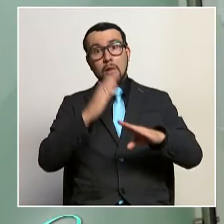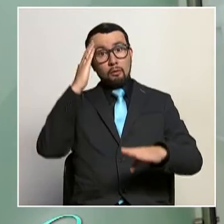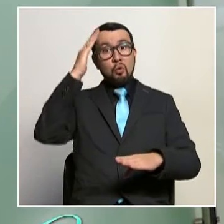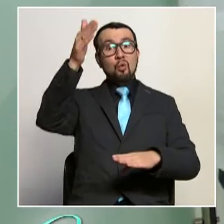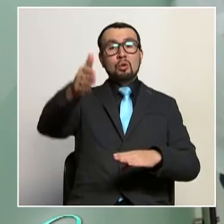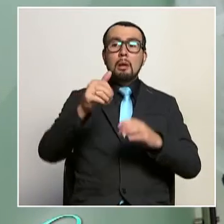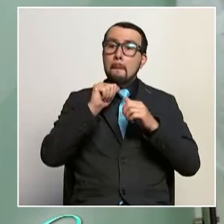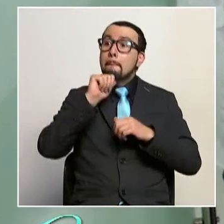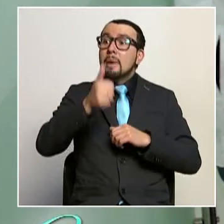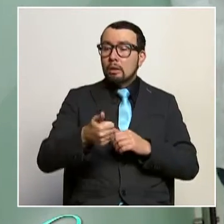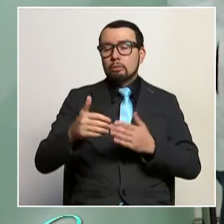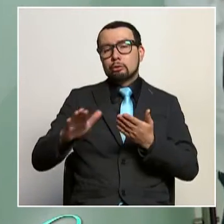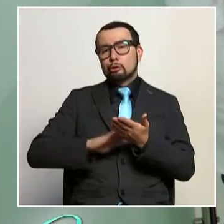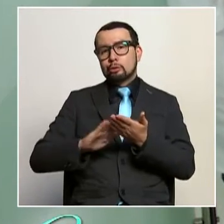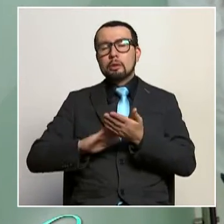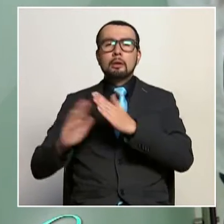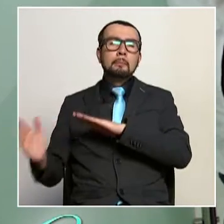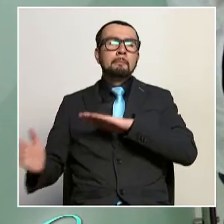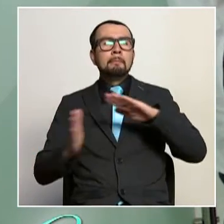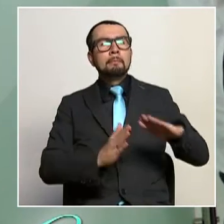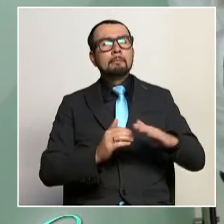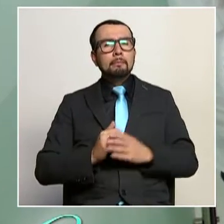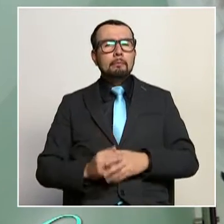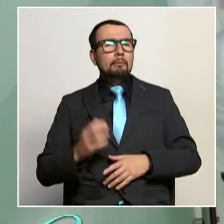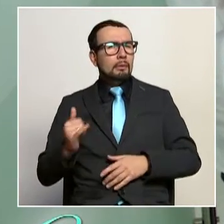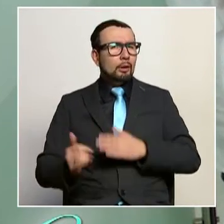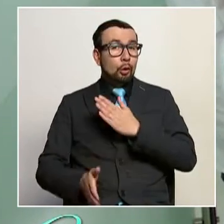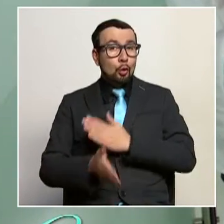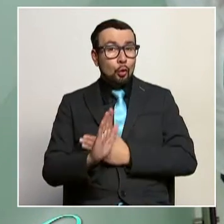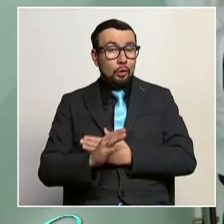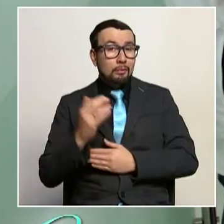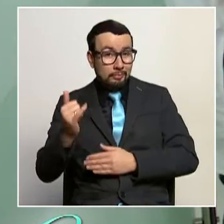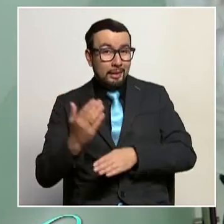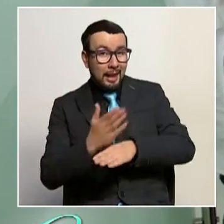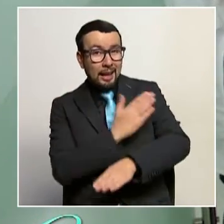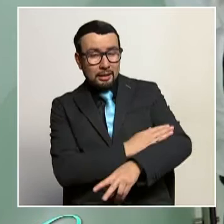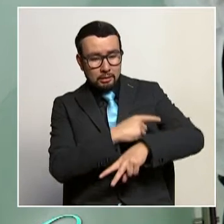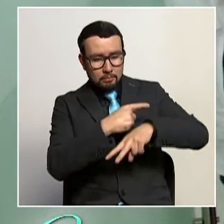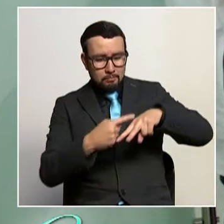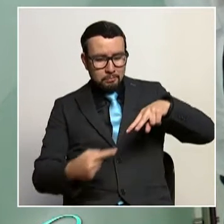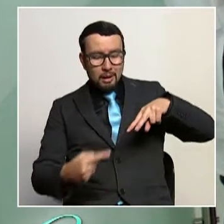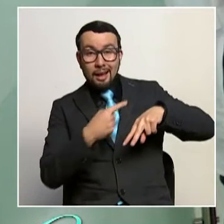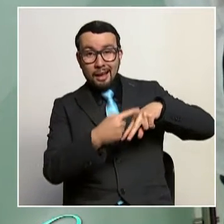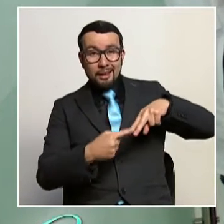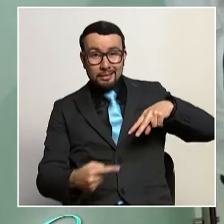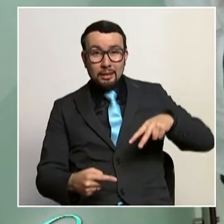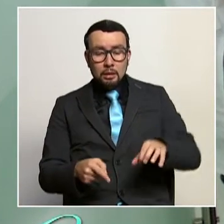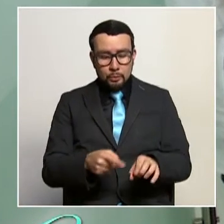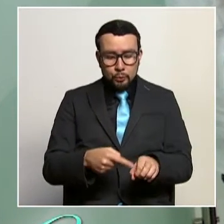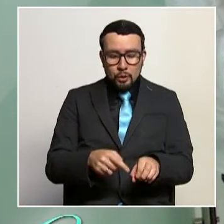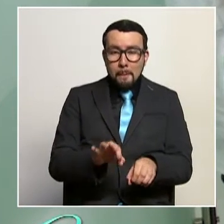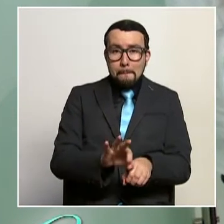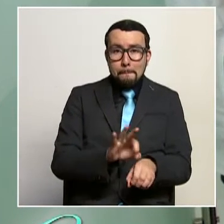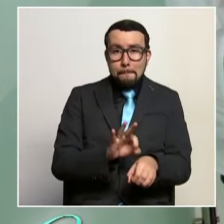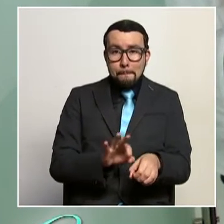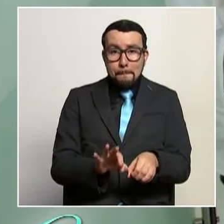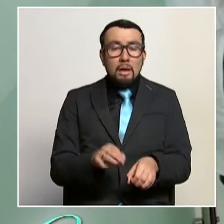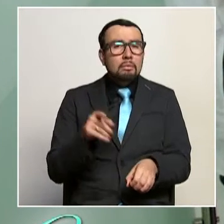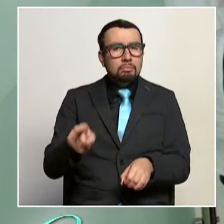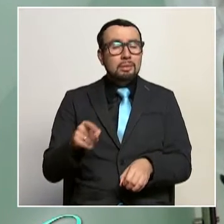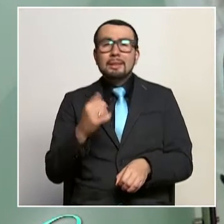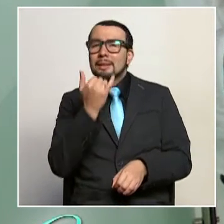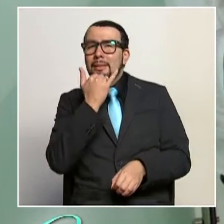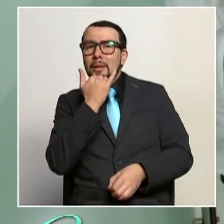complicaciones. Bueno, y volviendo a retomar lo de las varices y las hemorroides, vemos que todo el sistema venoso, hay